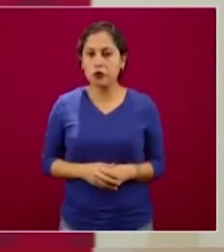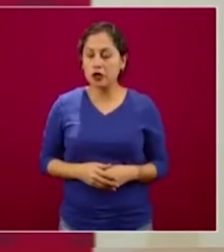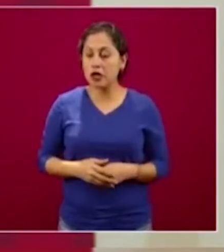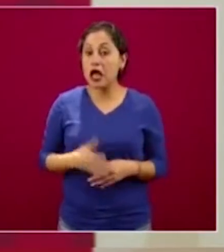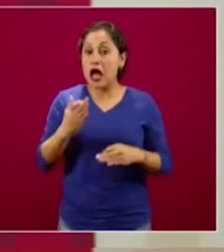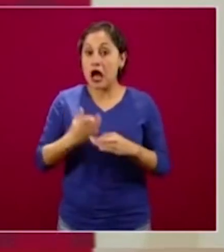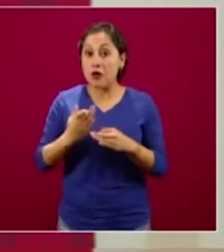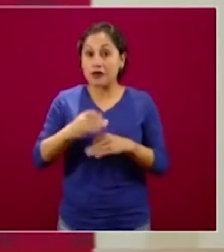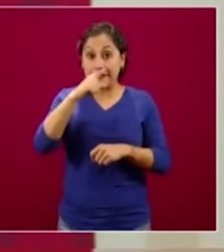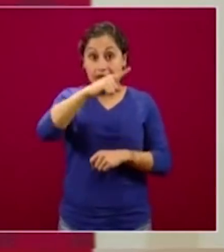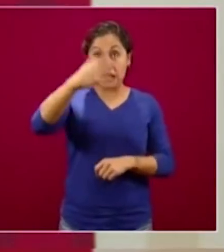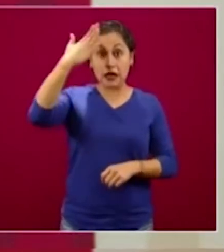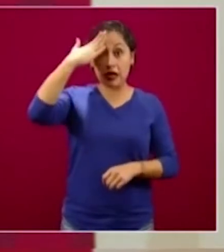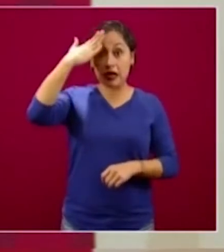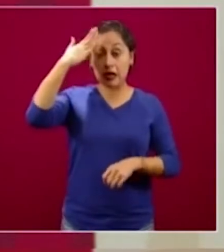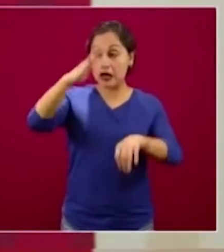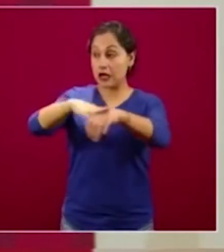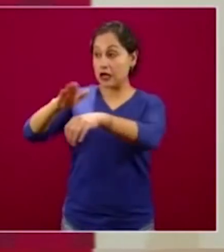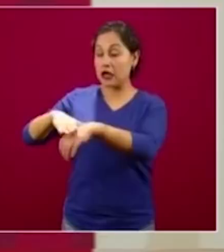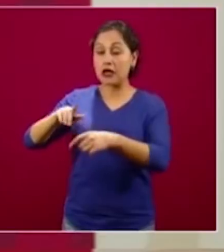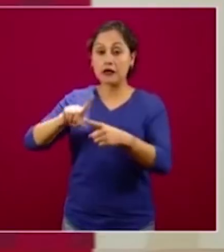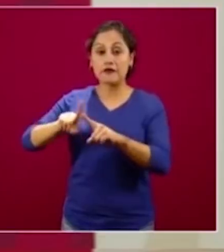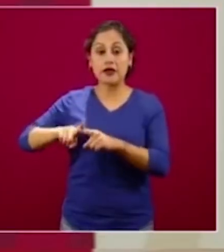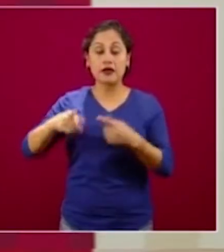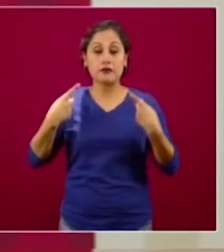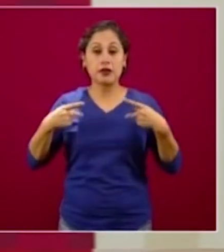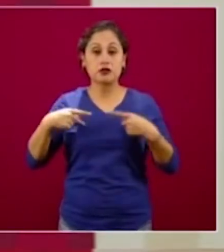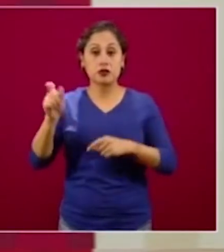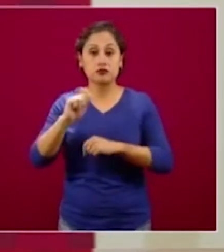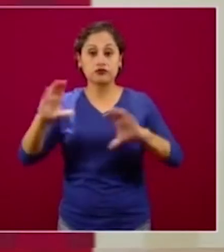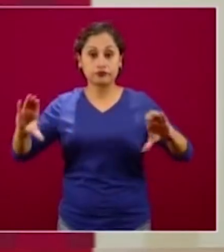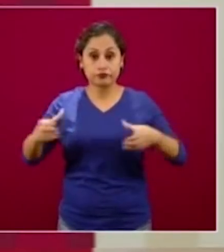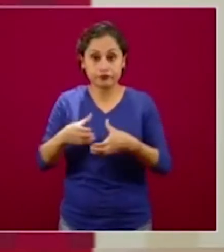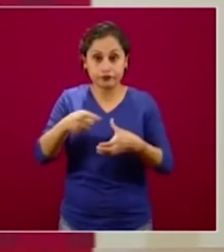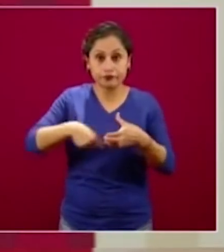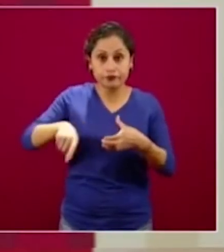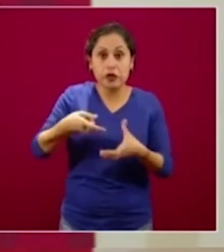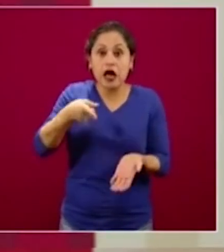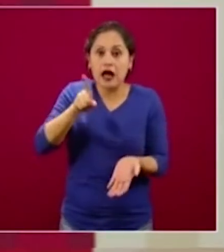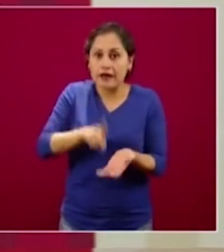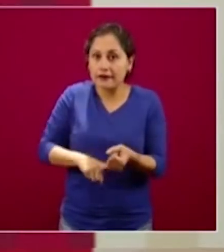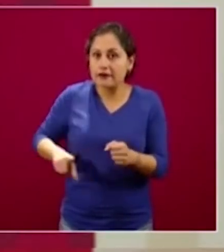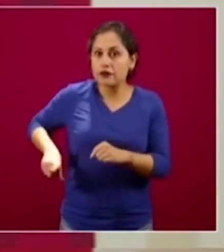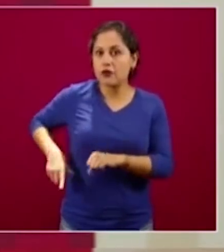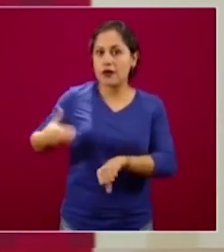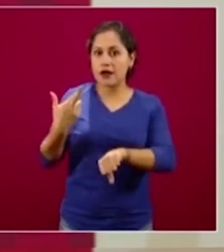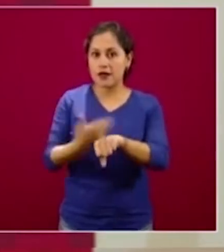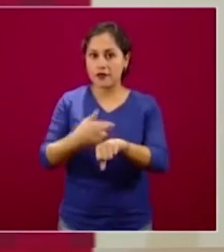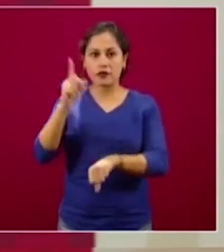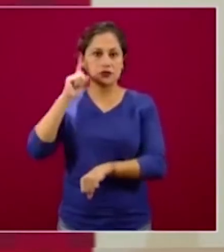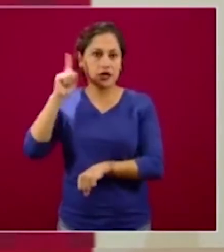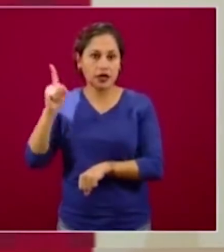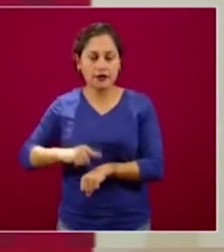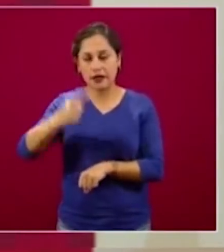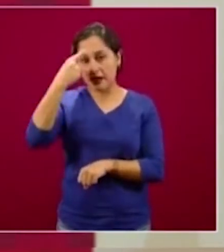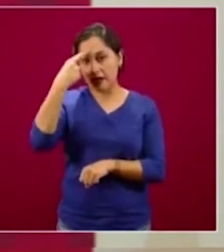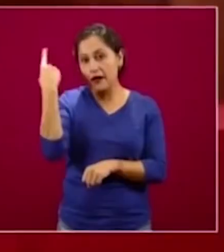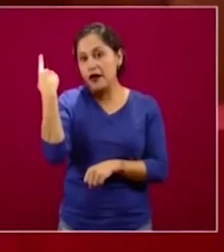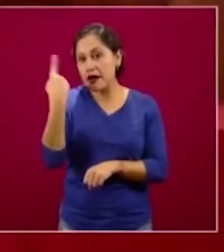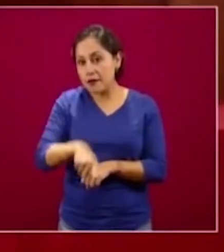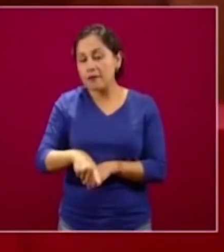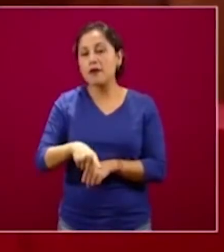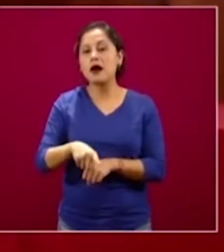de asesoría al gobernador de Zacatecas para el manejo de COVID, desde luego respetando las